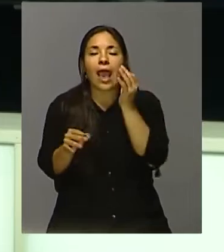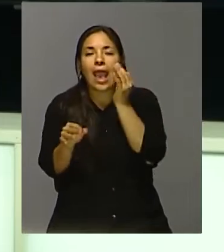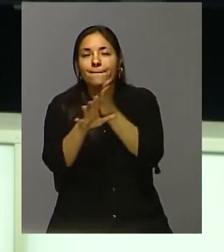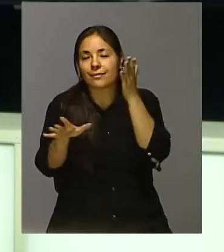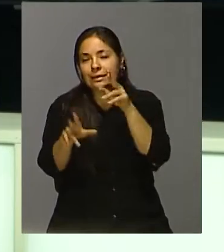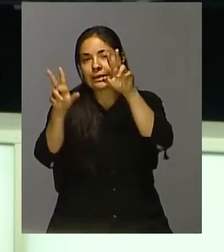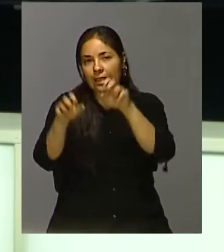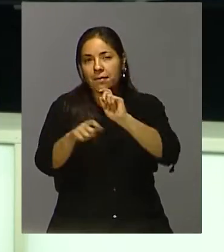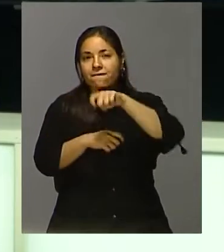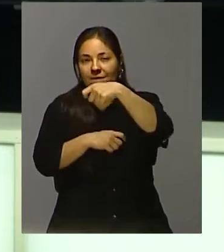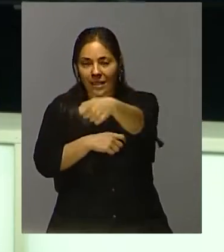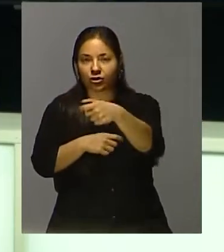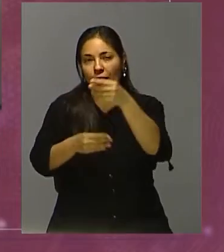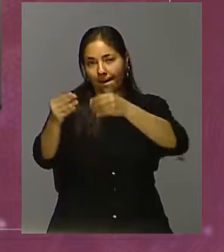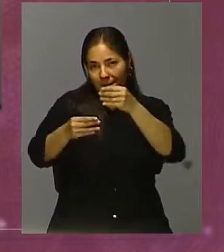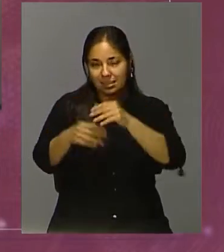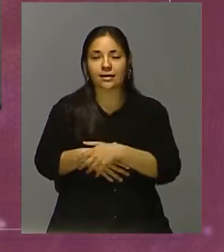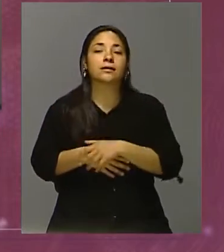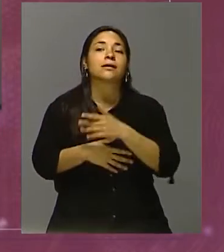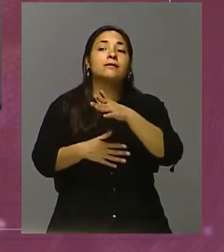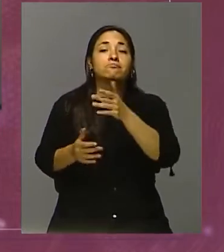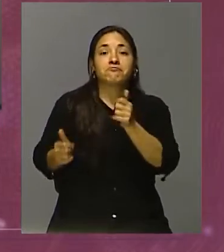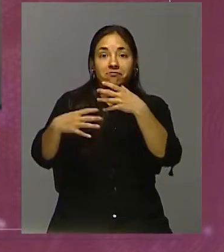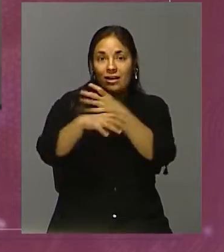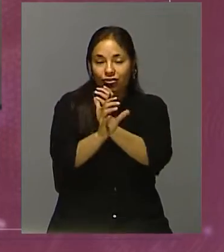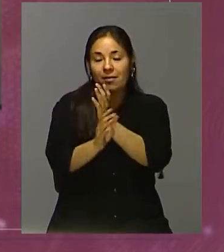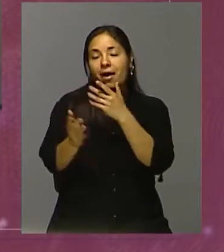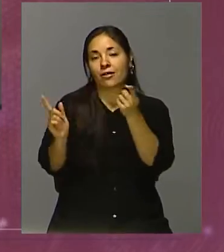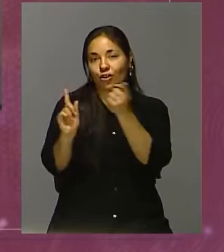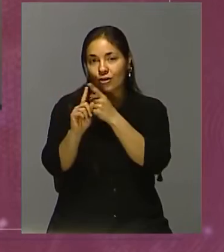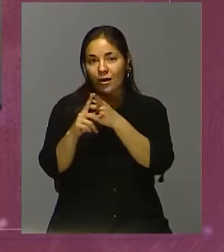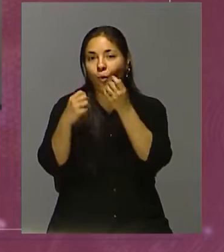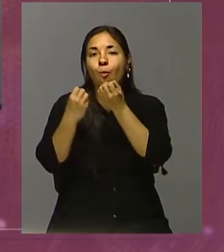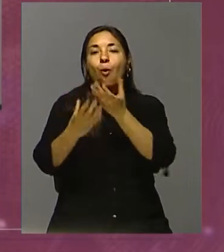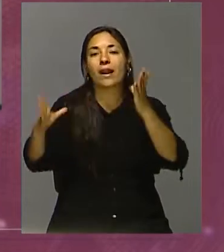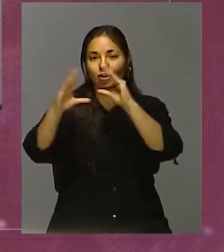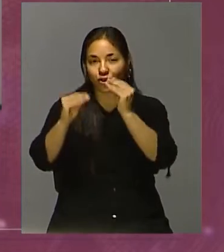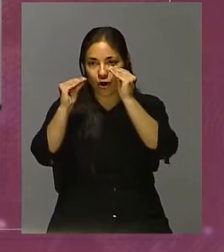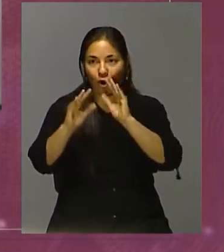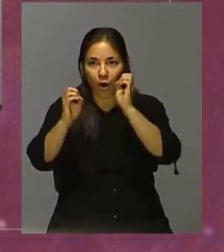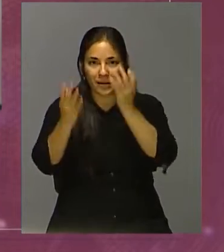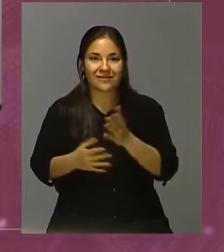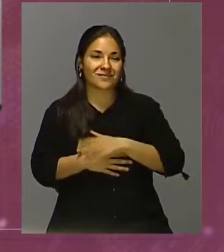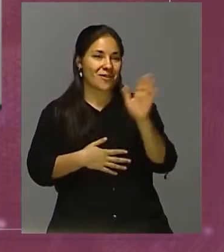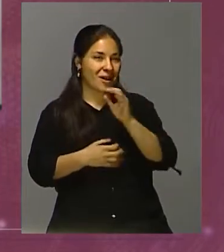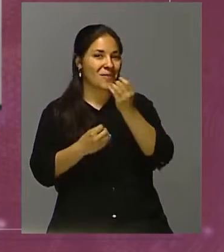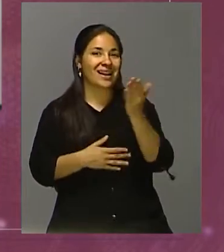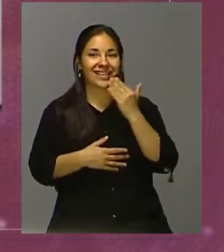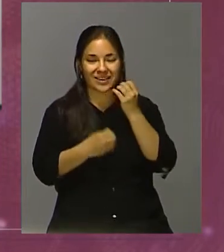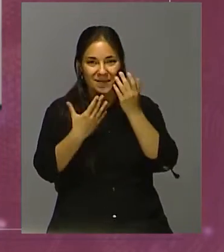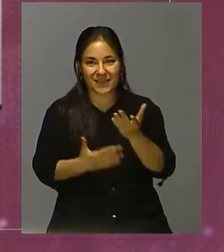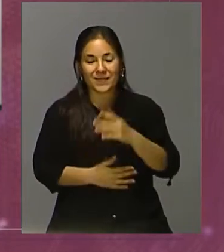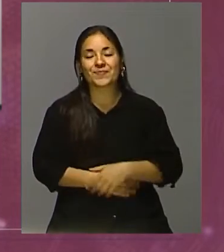otro lado a través de una videollamada. Nicolás, buenas noches, ¿cómo le va? ¿Qué tal? Buenas tardes. ¿Cómo estás, Claudia? Muy bien.